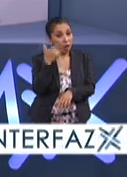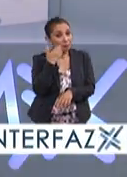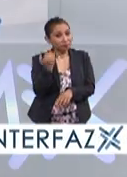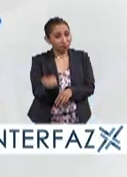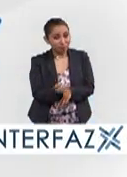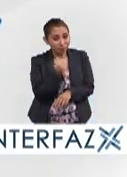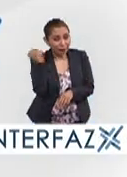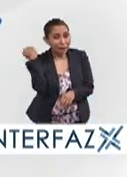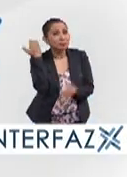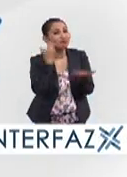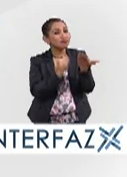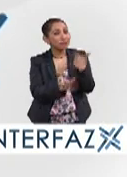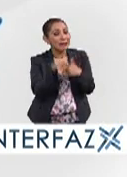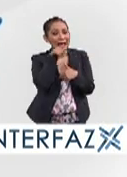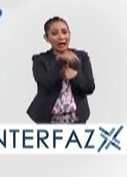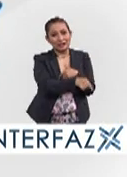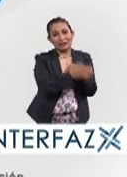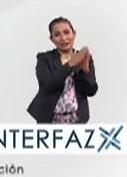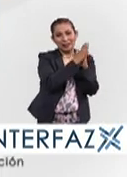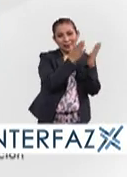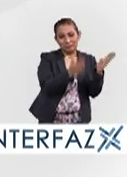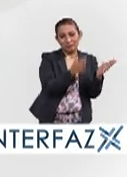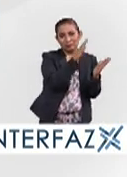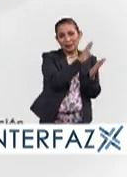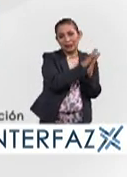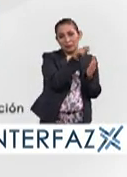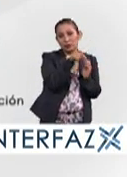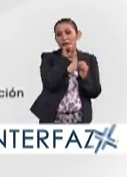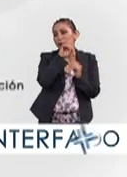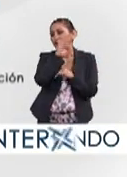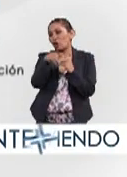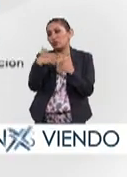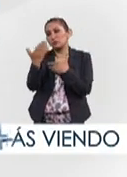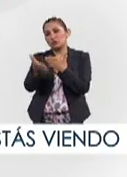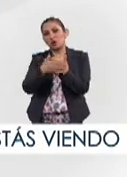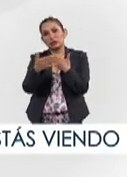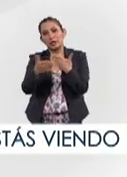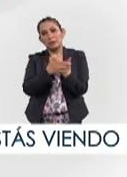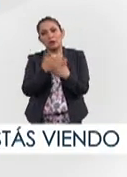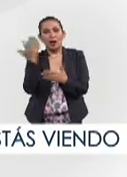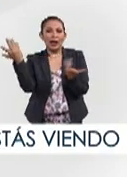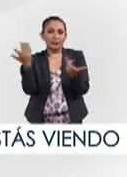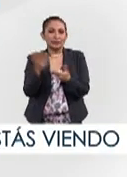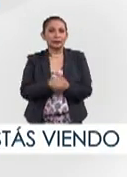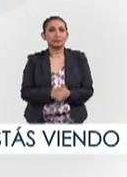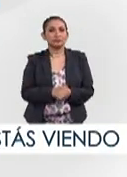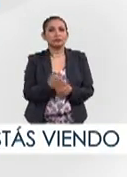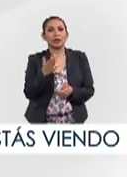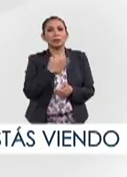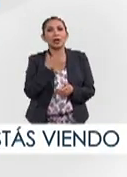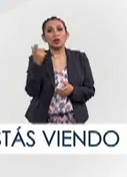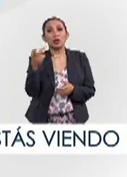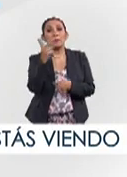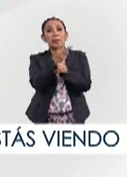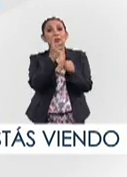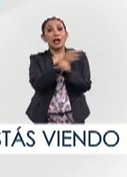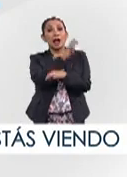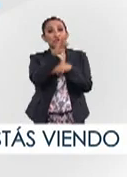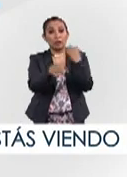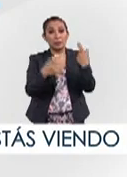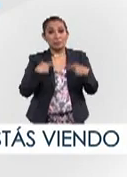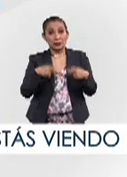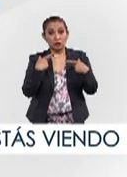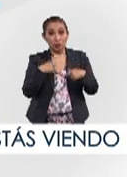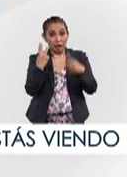muchísimo éxito, tanto con esta edición, este libro, como con todos los que vengan. Y bueno, invitar a todos